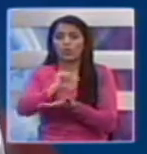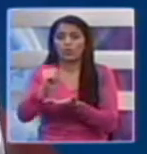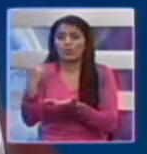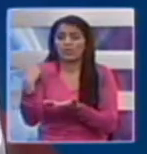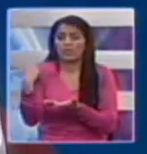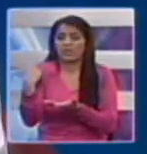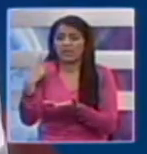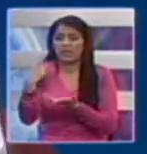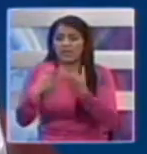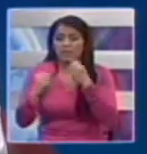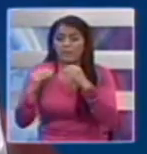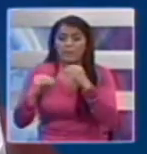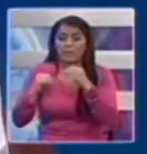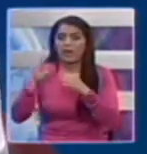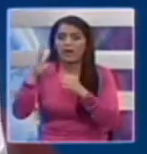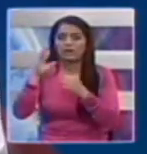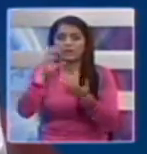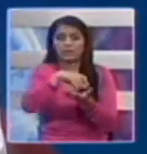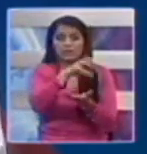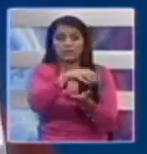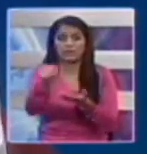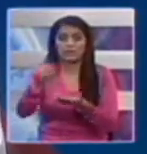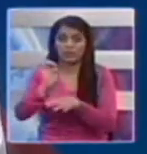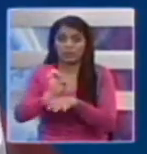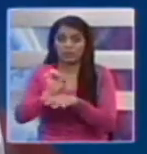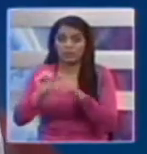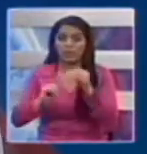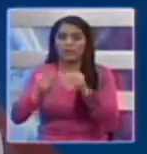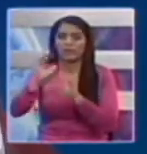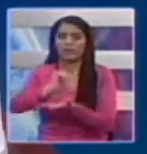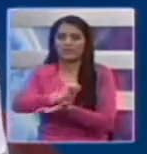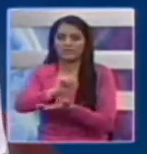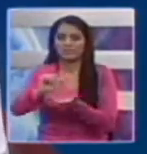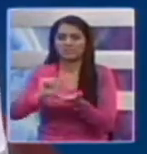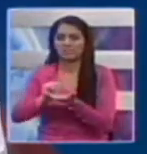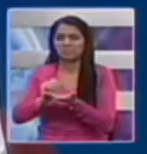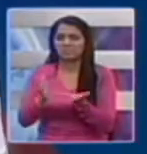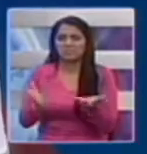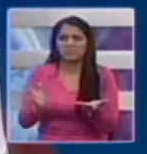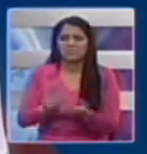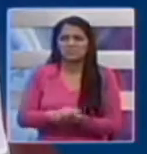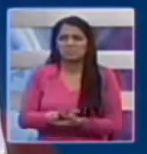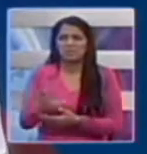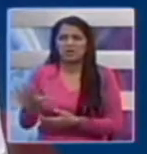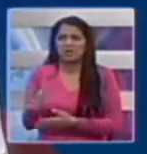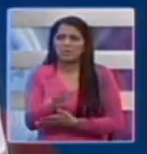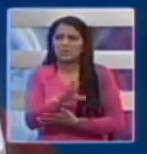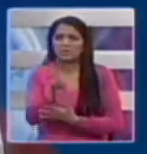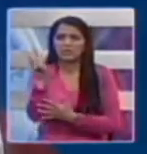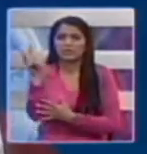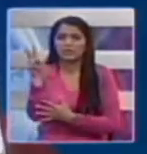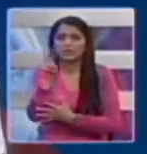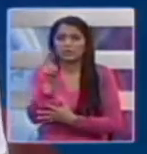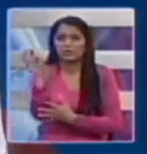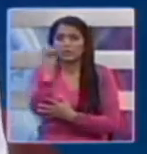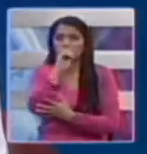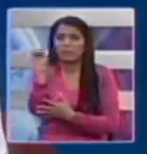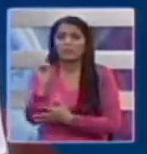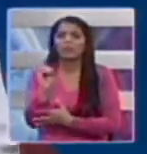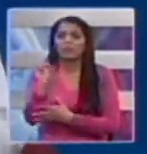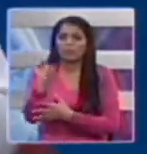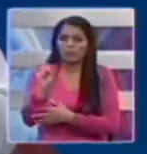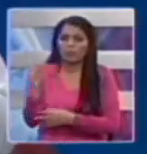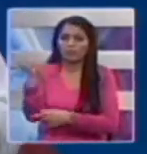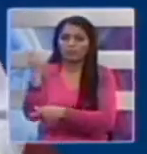leche produce en el país. Sin embargo, solamente alrededor del 60% de su producción es bien